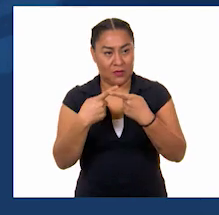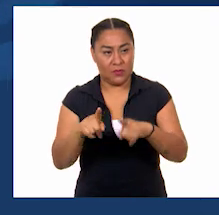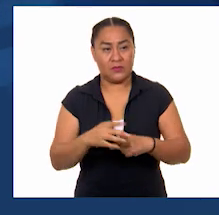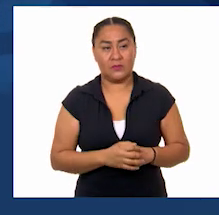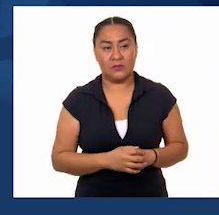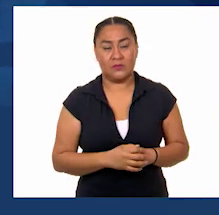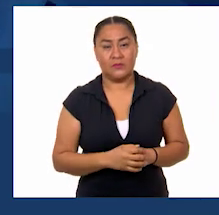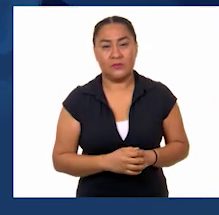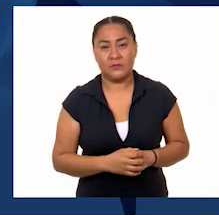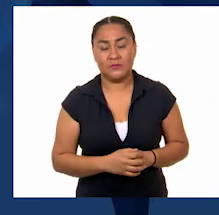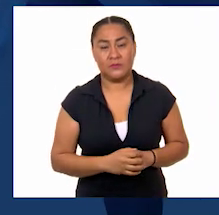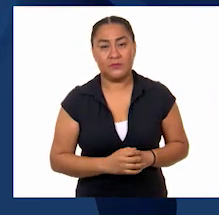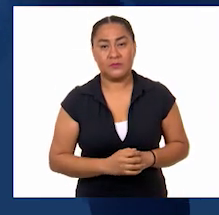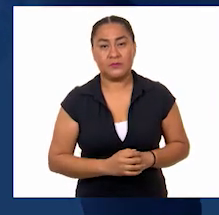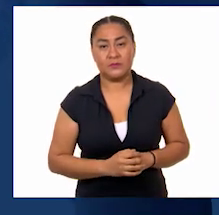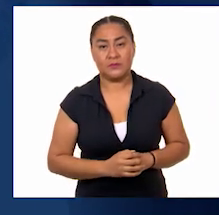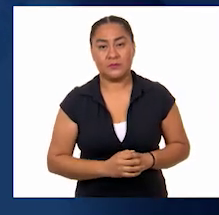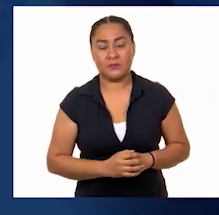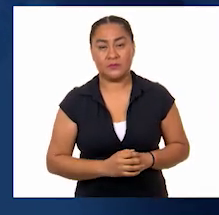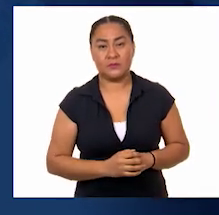Todo, todo.